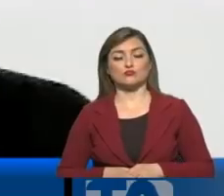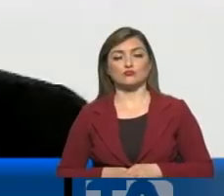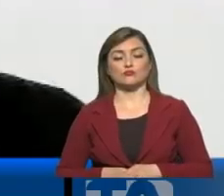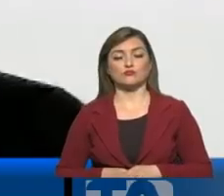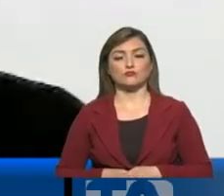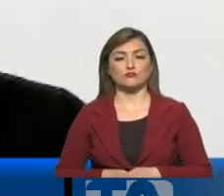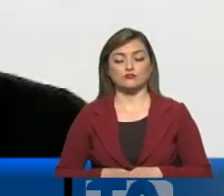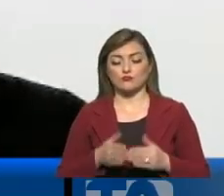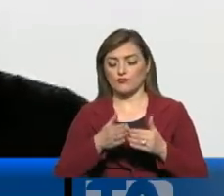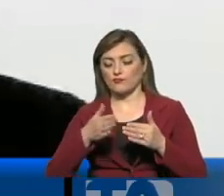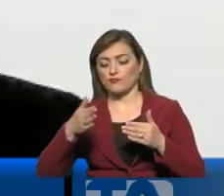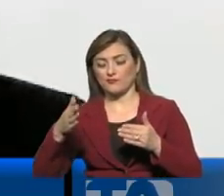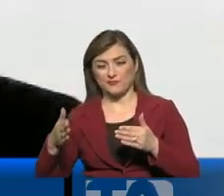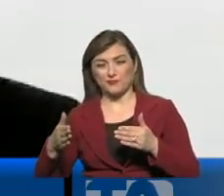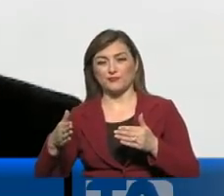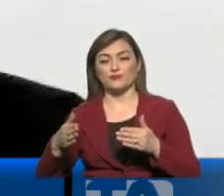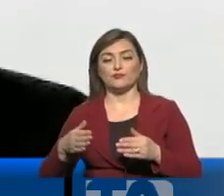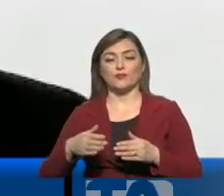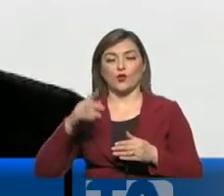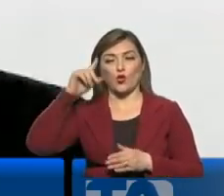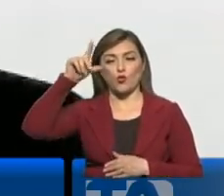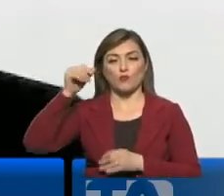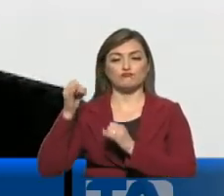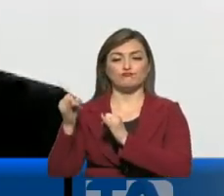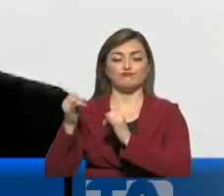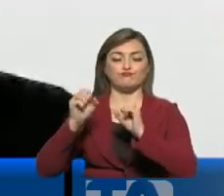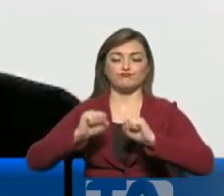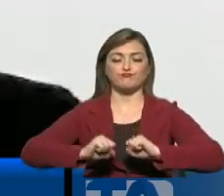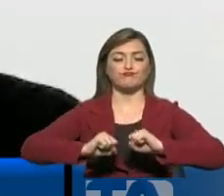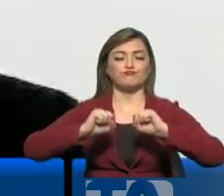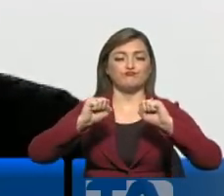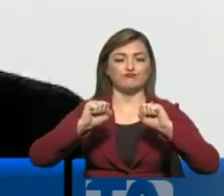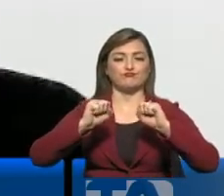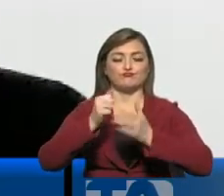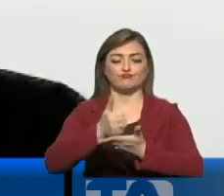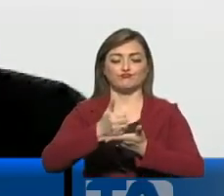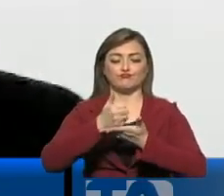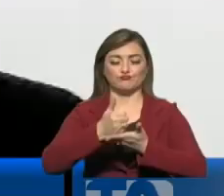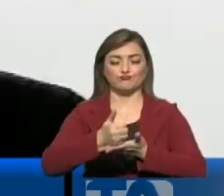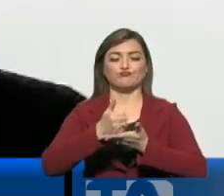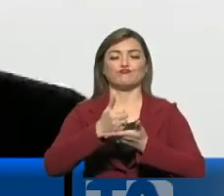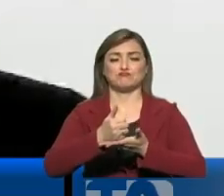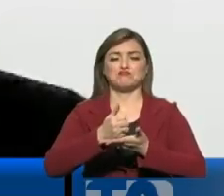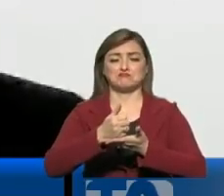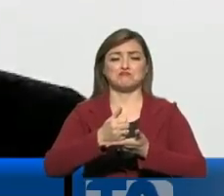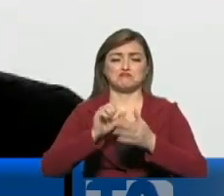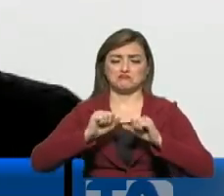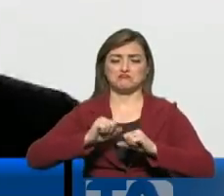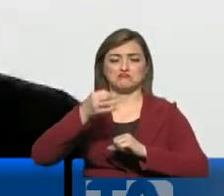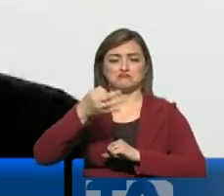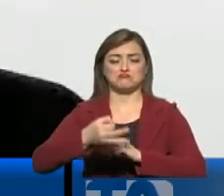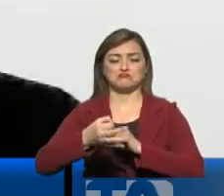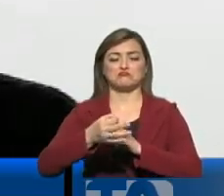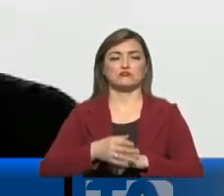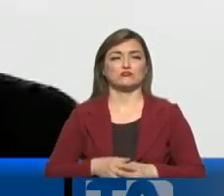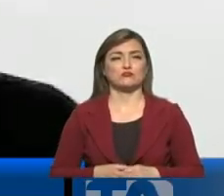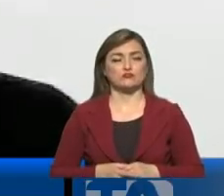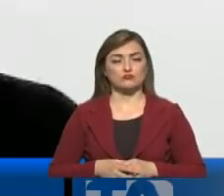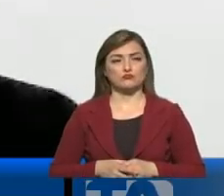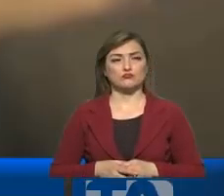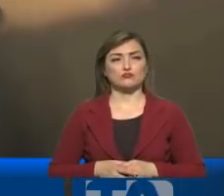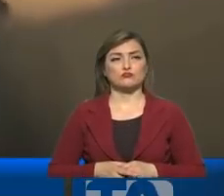partir de esa fecha, cada uno de los gobiernos ya podrá beneficiarse y actuar de acuerdo a lo que establezca